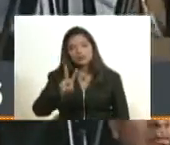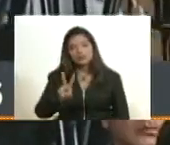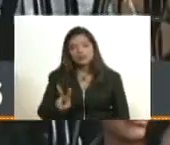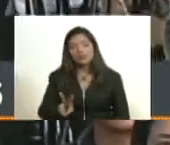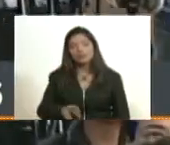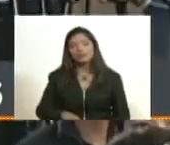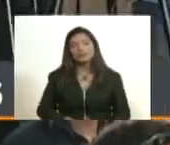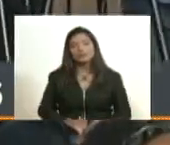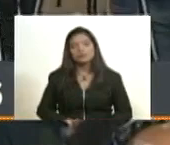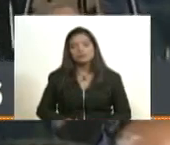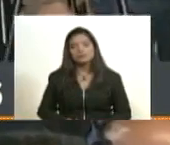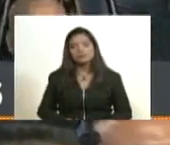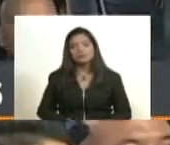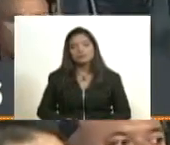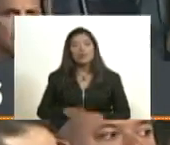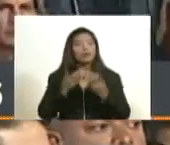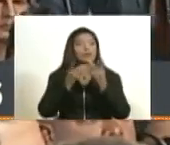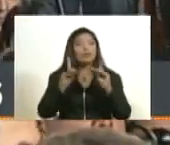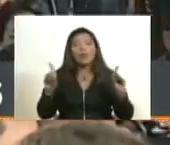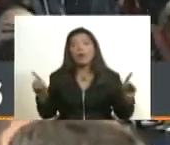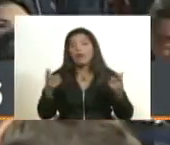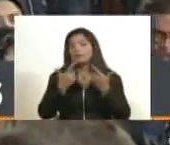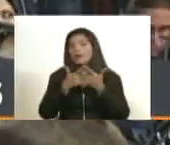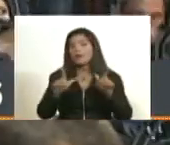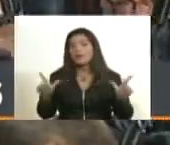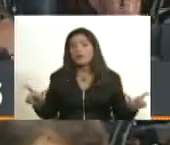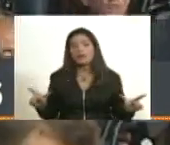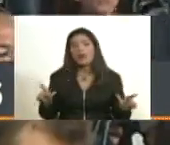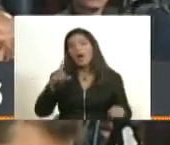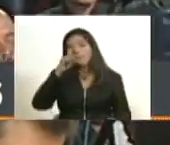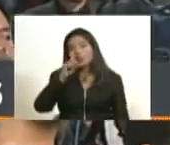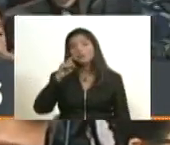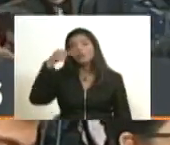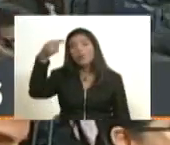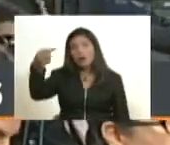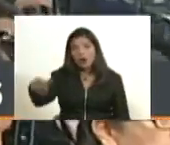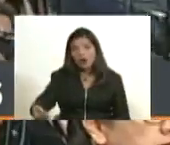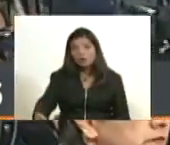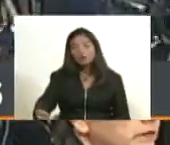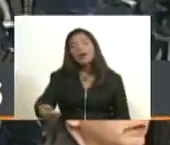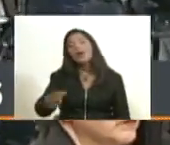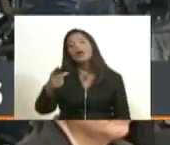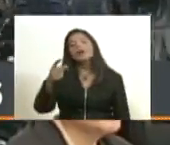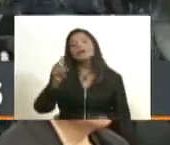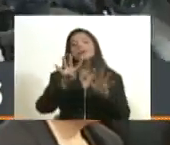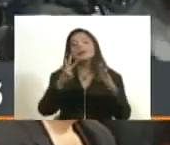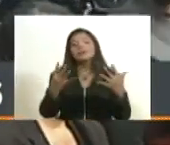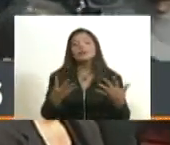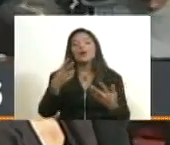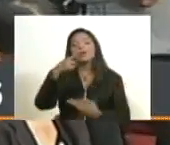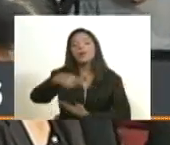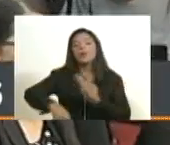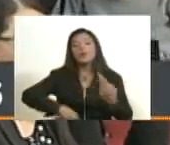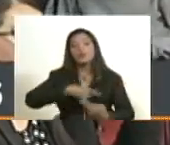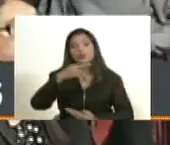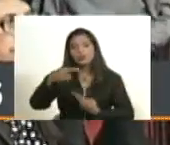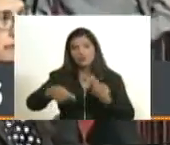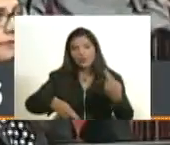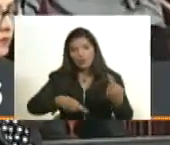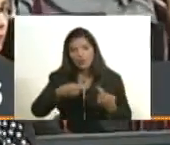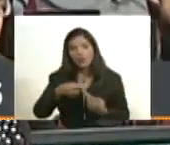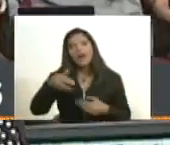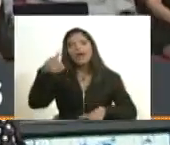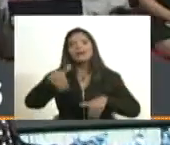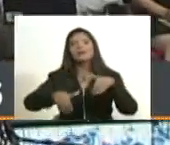de Venezuela. Democracia, libertad. El próximo año, cuando estemos cumpliendo el año 19 de la revolución, estaremos llegando a la elección